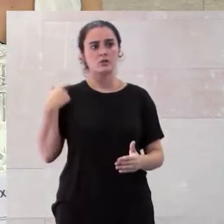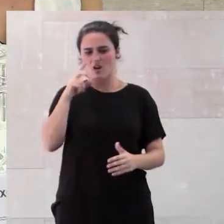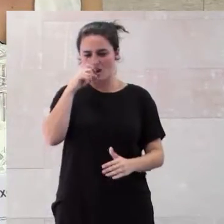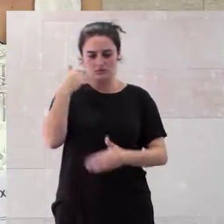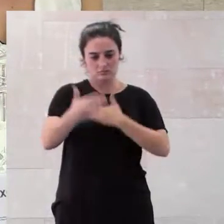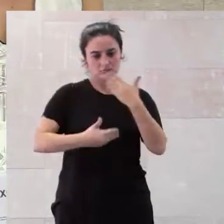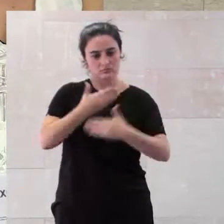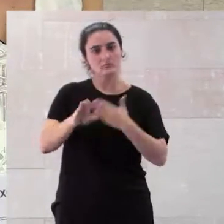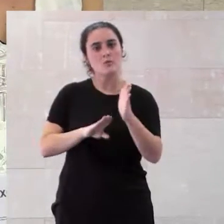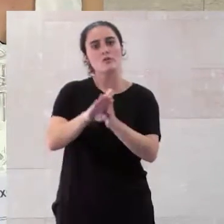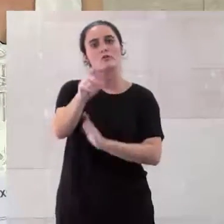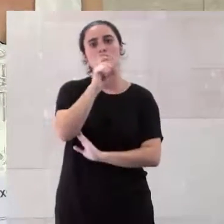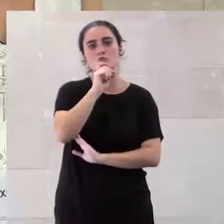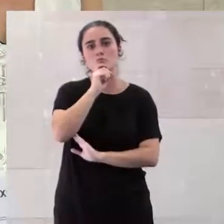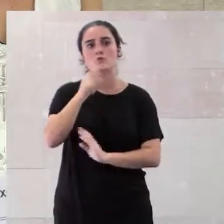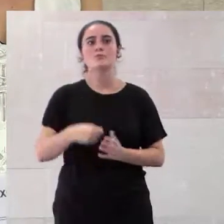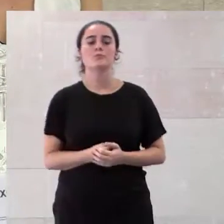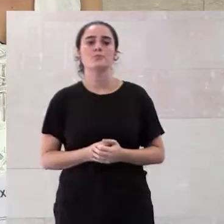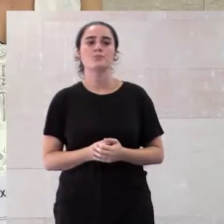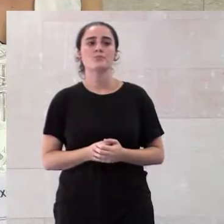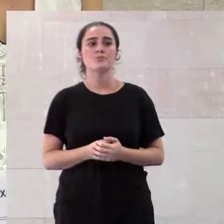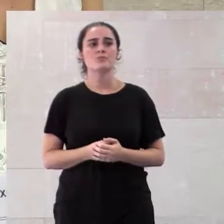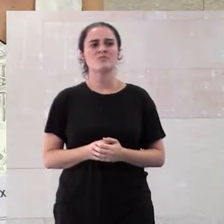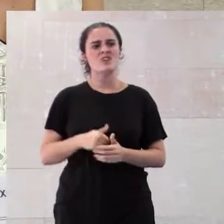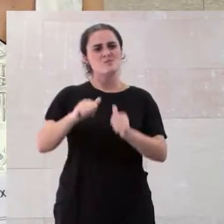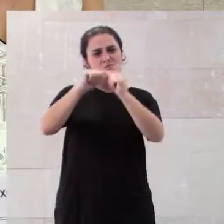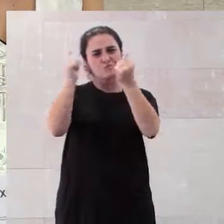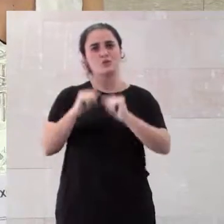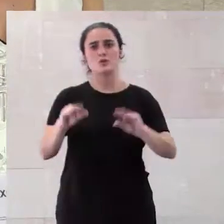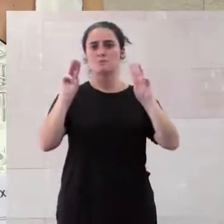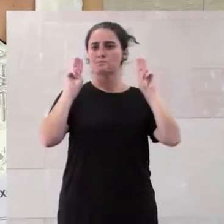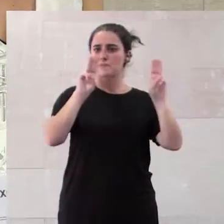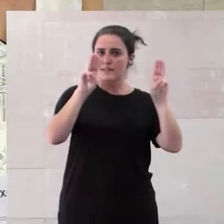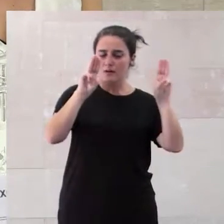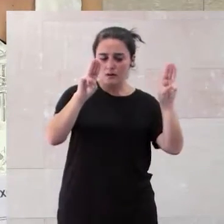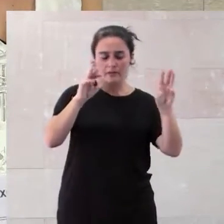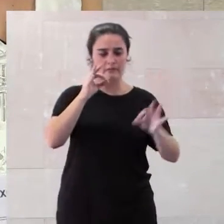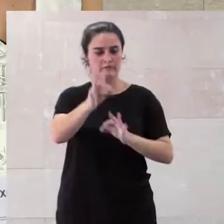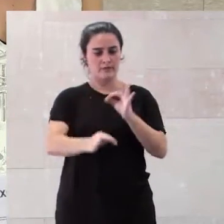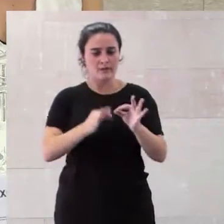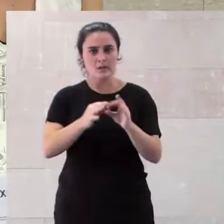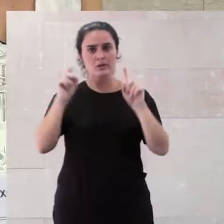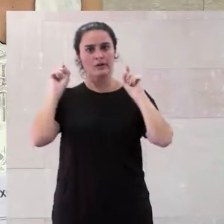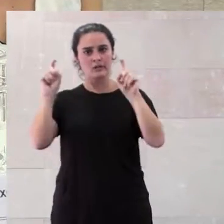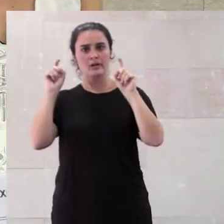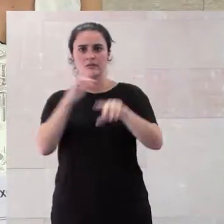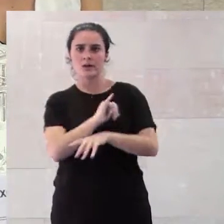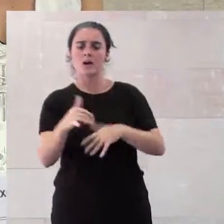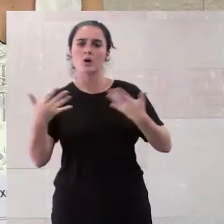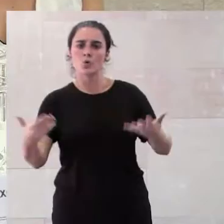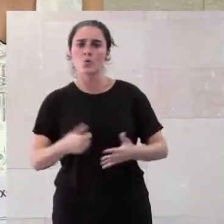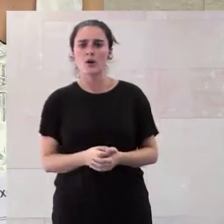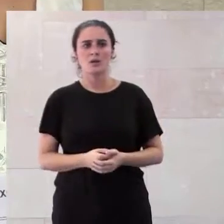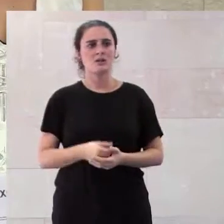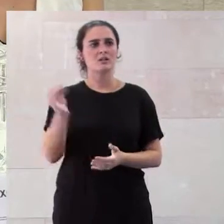evolucionaron. También qué modelo pedagógico, educativo, organizativo tenían, cómo se interrelacionan las mujeres